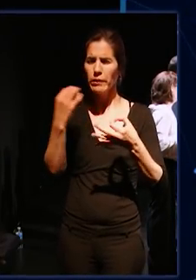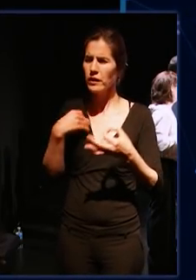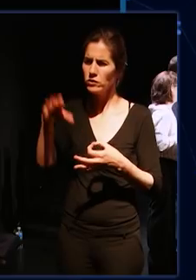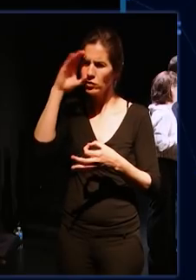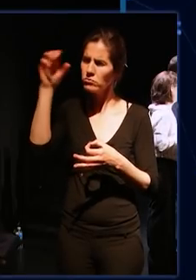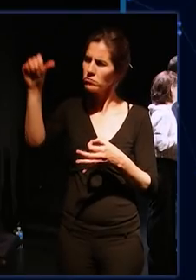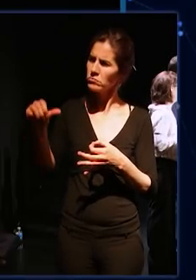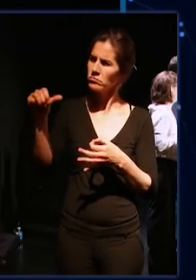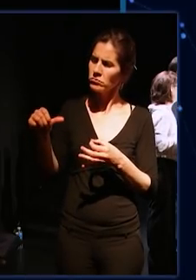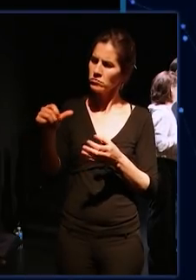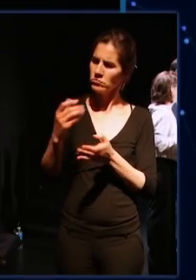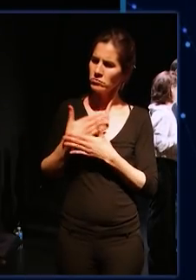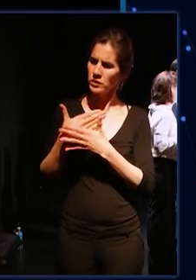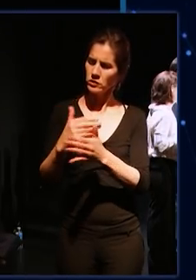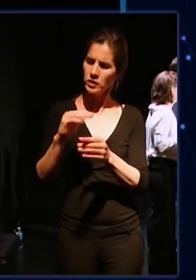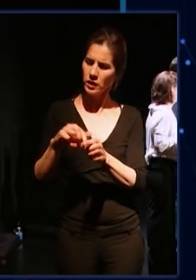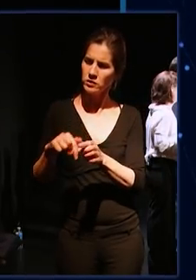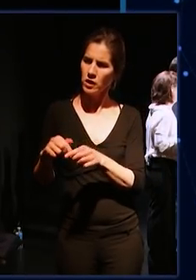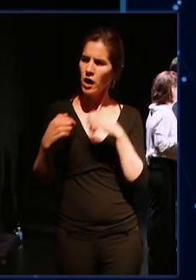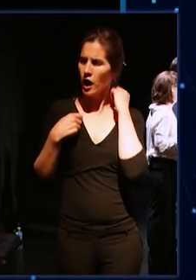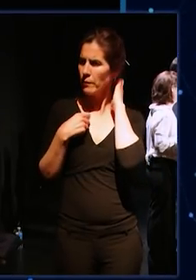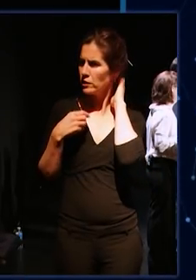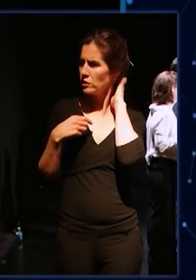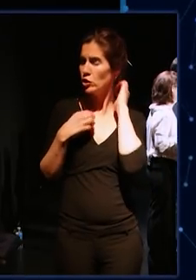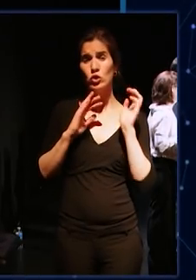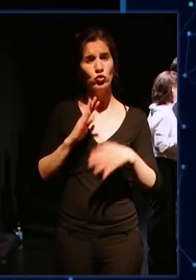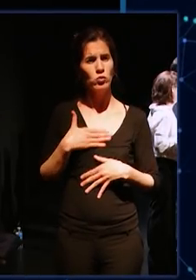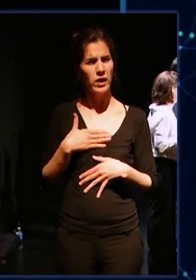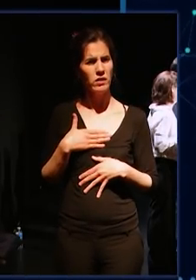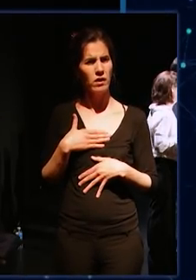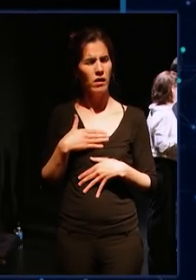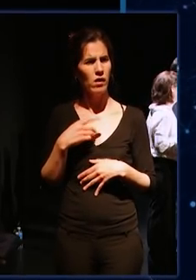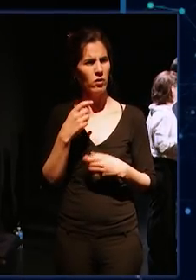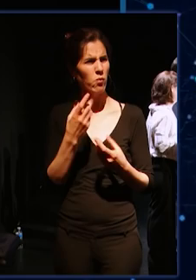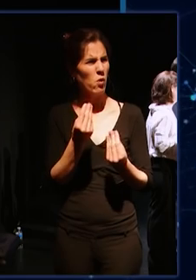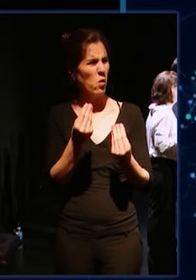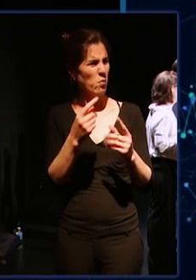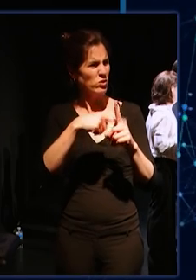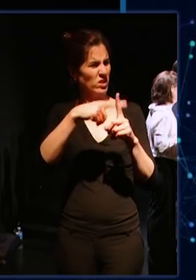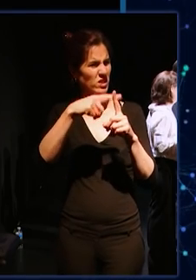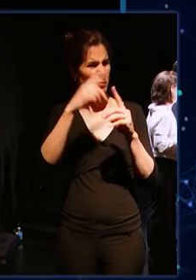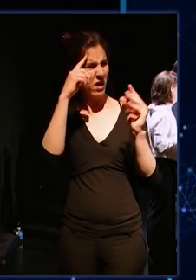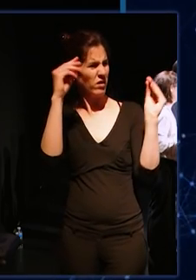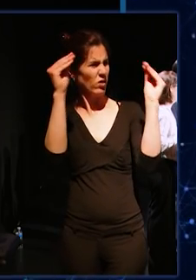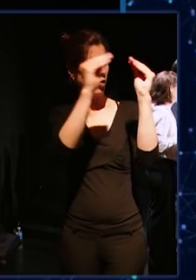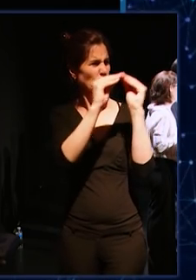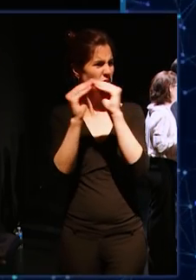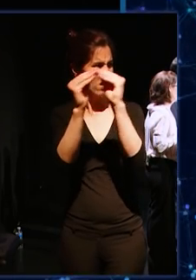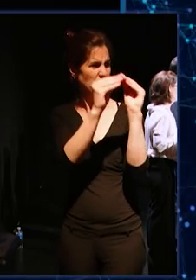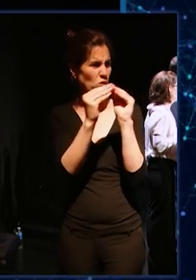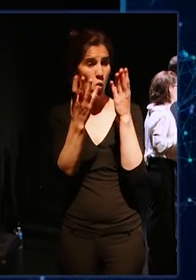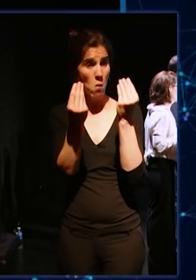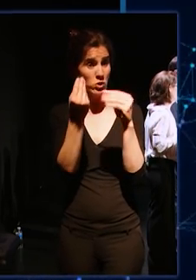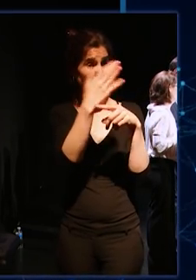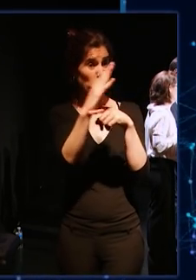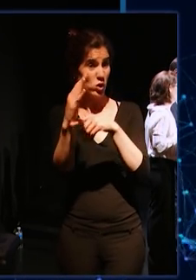pues a mí lo que me sorprende es que hay un elevado nivel de consenso en muchas propuestas. Entonces,